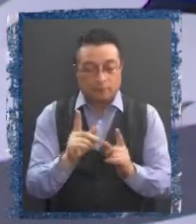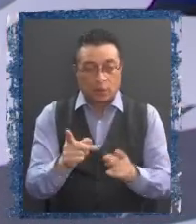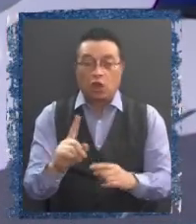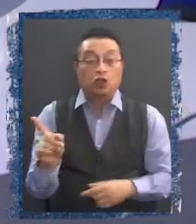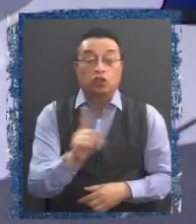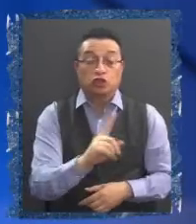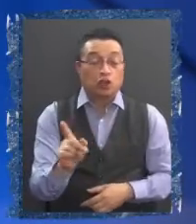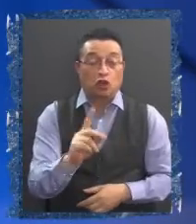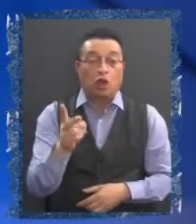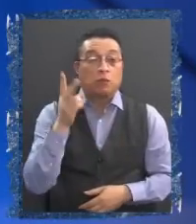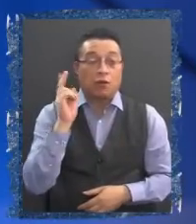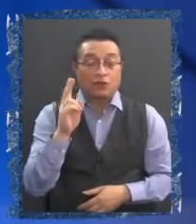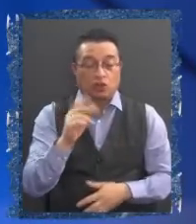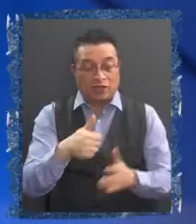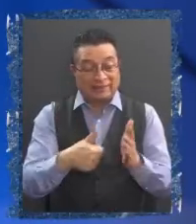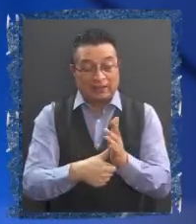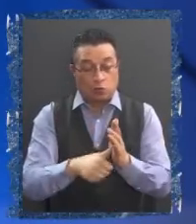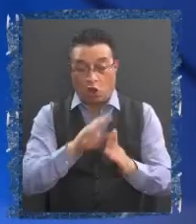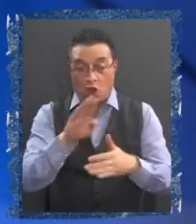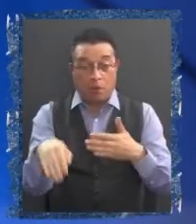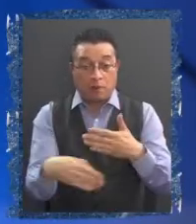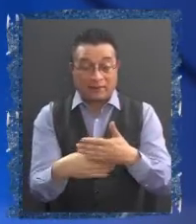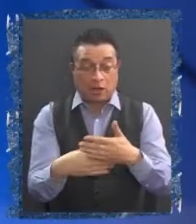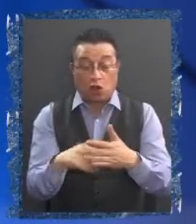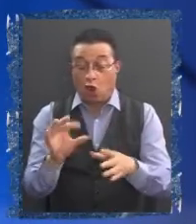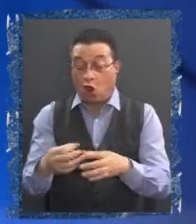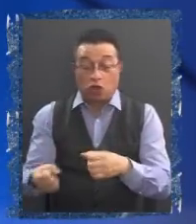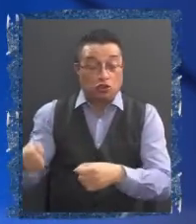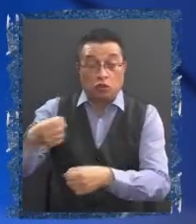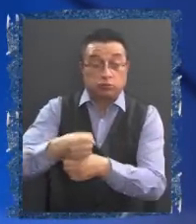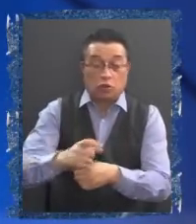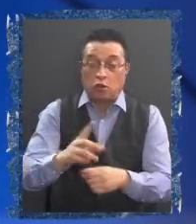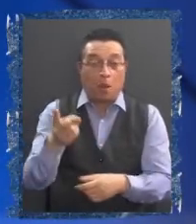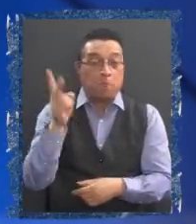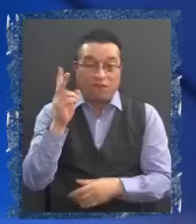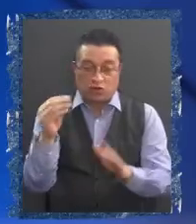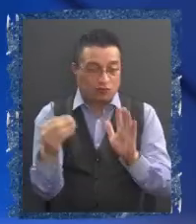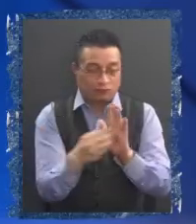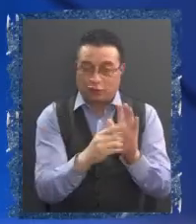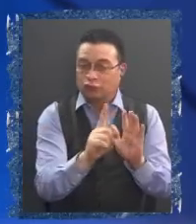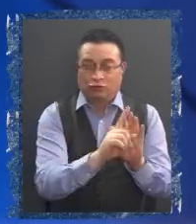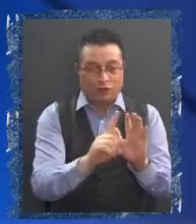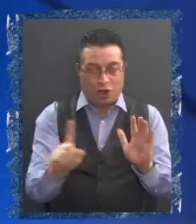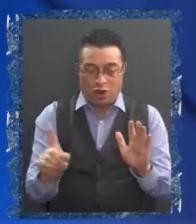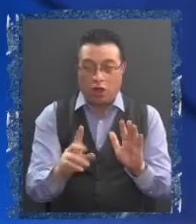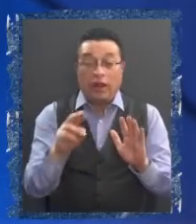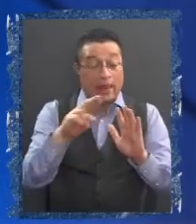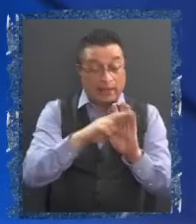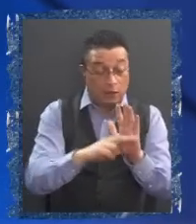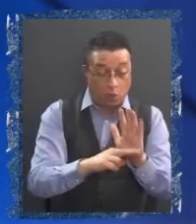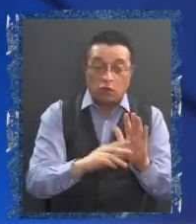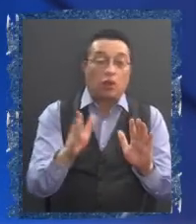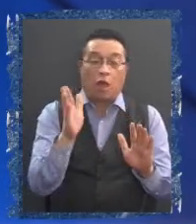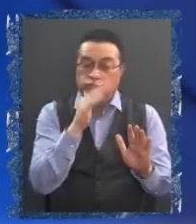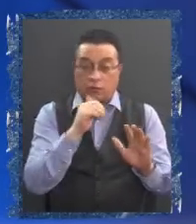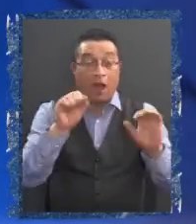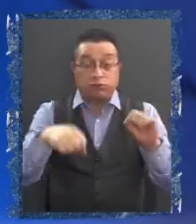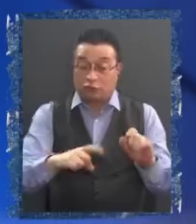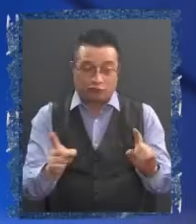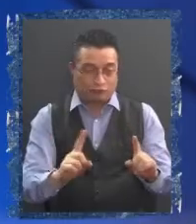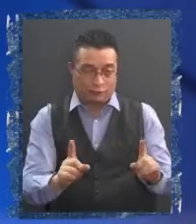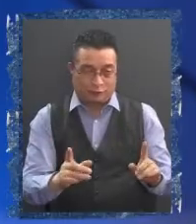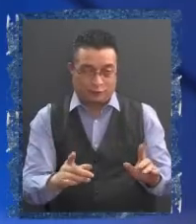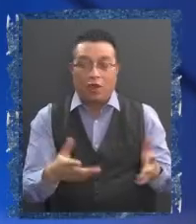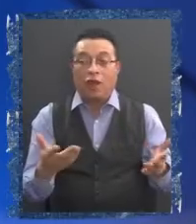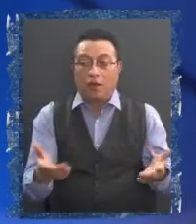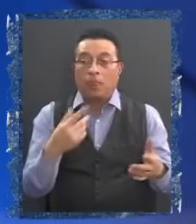prohibidos los seguros complementarios ni suplementarios. No quedaron prohibidos. No quedaron prohibidos, no. Ni quedaron regulados. Ni quedaron aprobados tampoco. Por tanto,